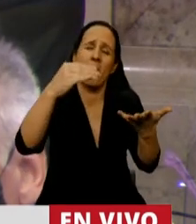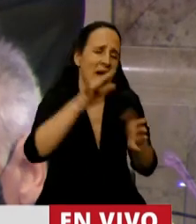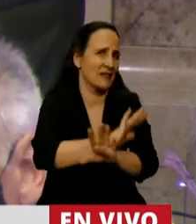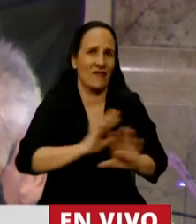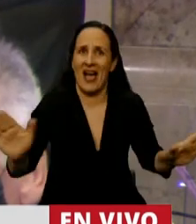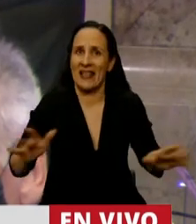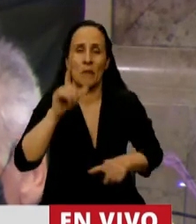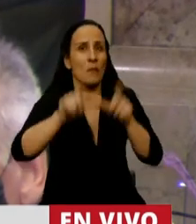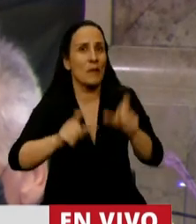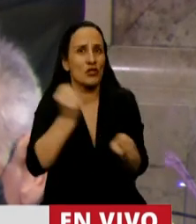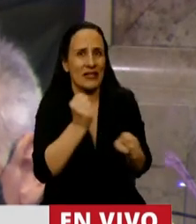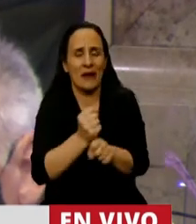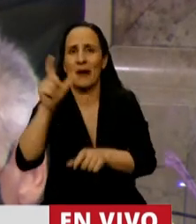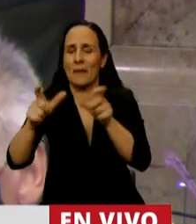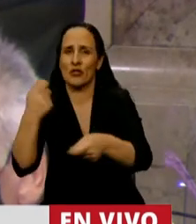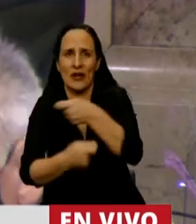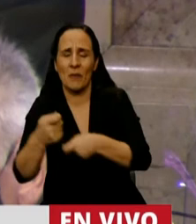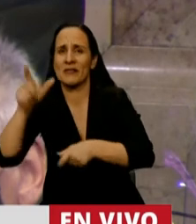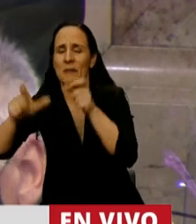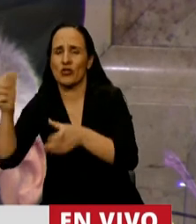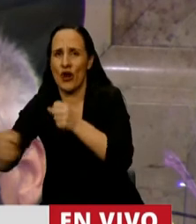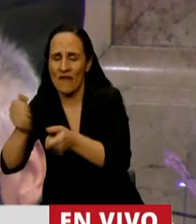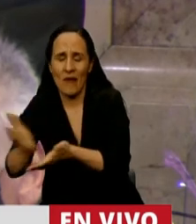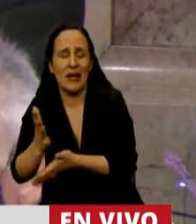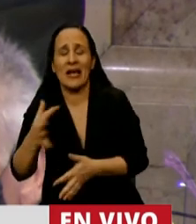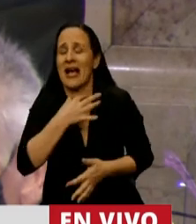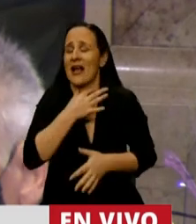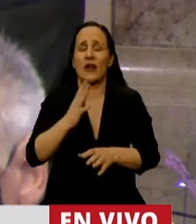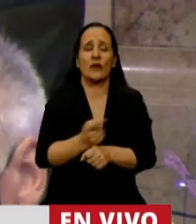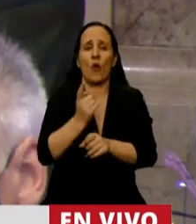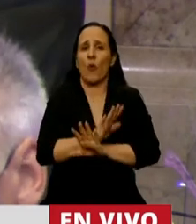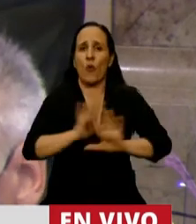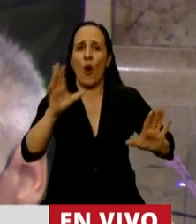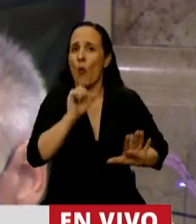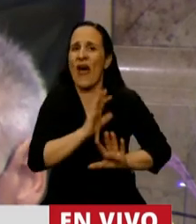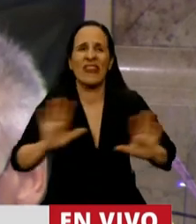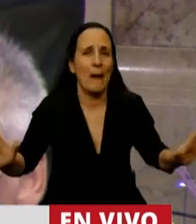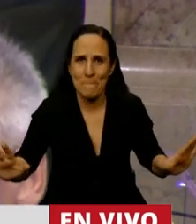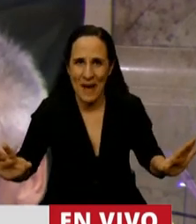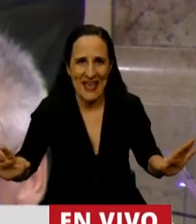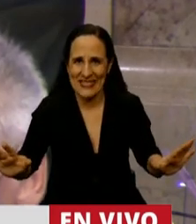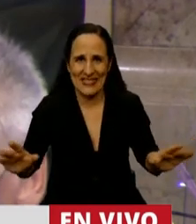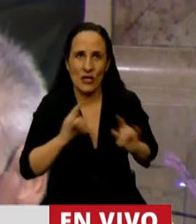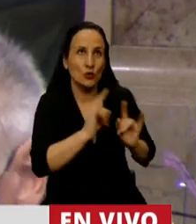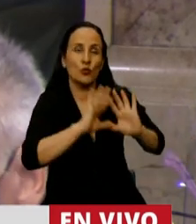que trabajan, los que comercian, los que producen no dan más y no pueden seguir cargando con semejante Estado